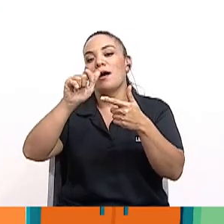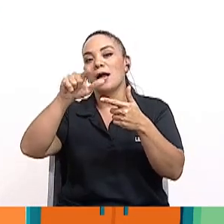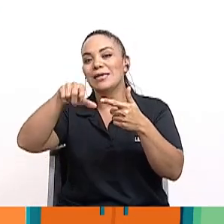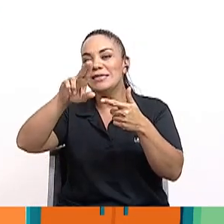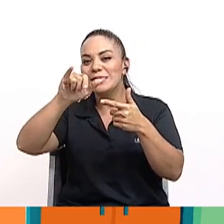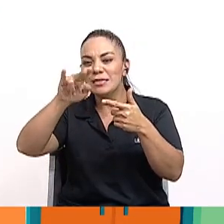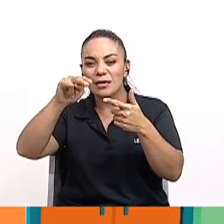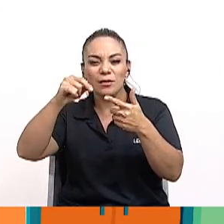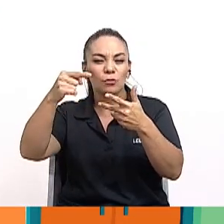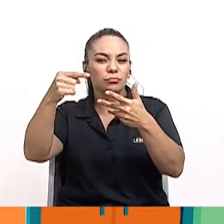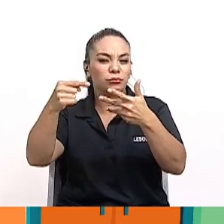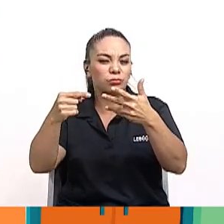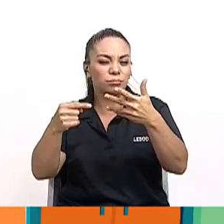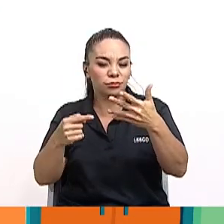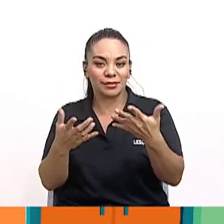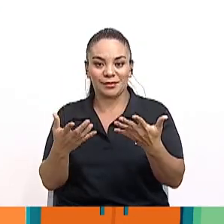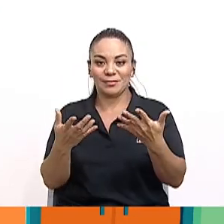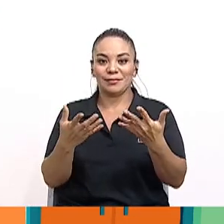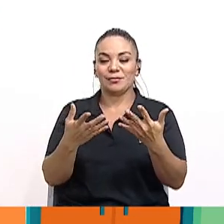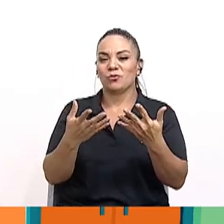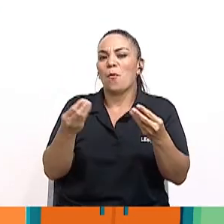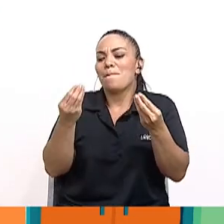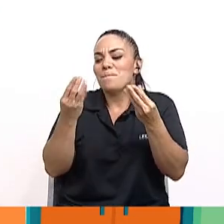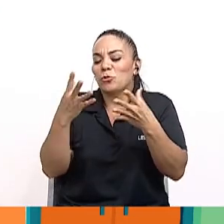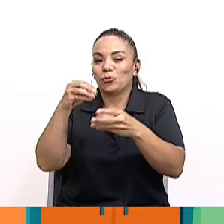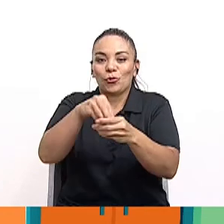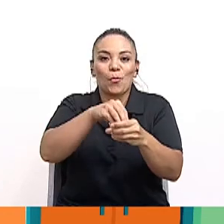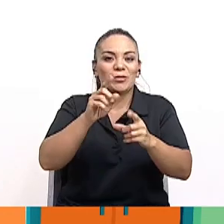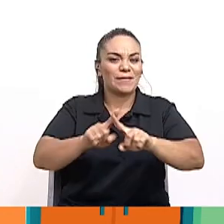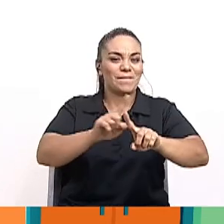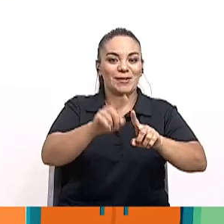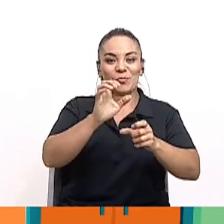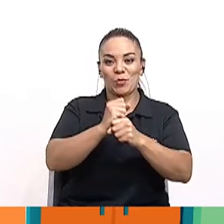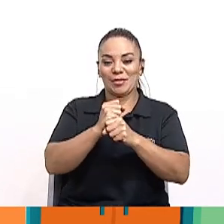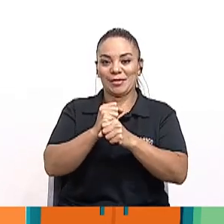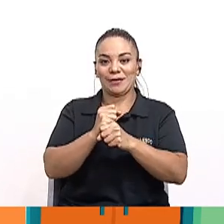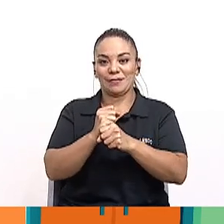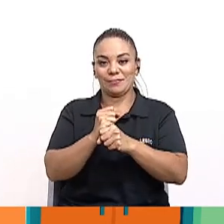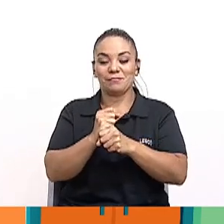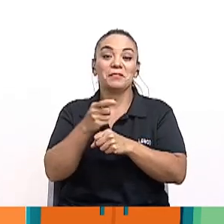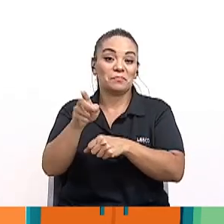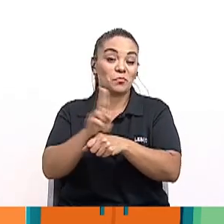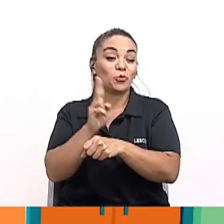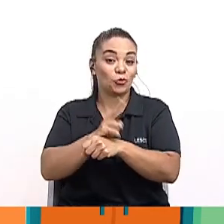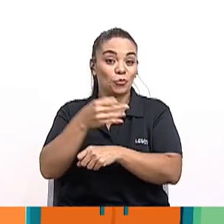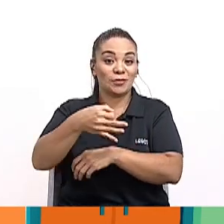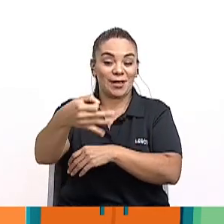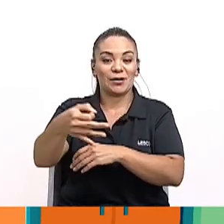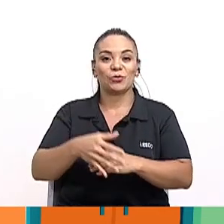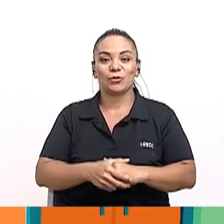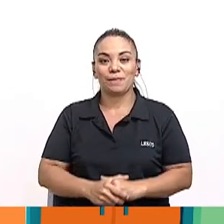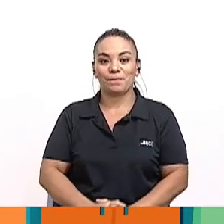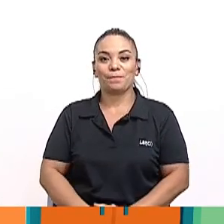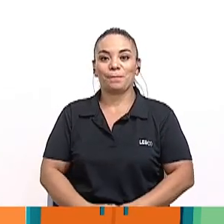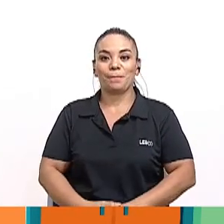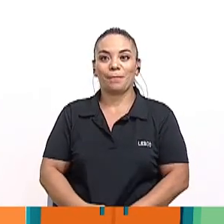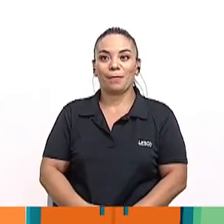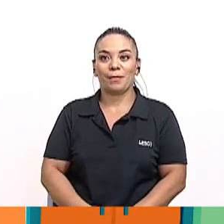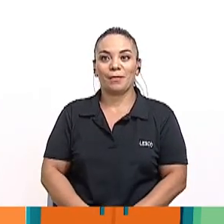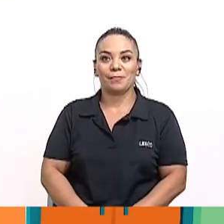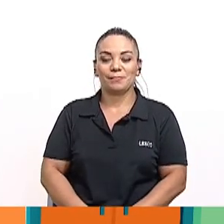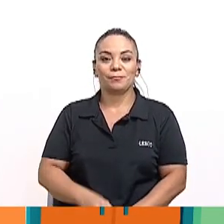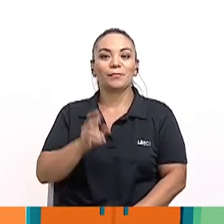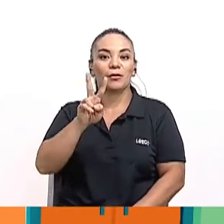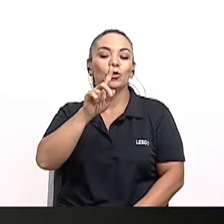hidrógeno. Y son miles de compuestos diferentes los que se puede hacer y tienen muchos usos diarios. ¿Nos da tiempo? Todavía vamos a hacer un par de